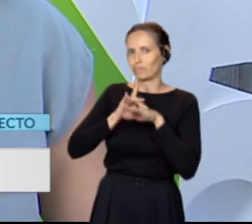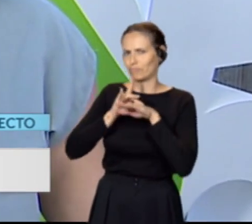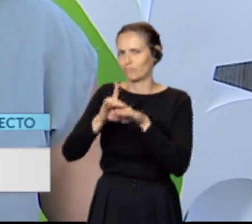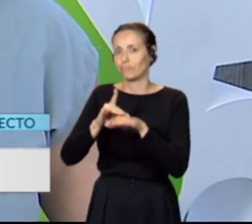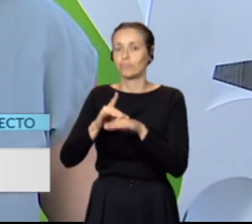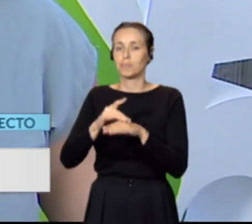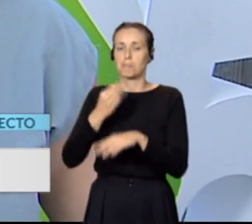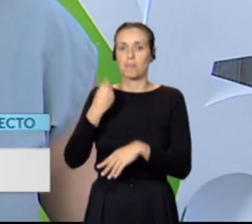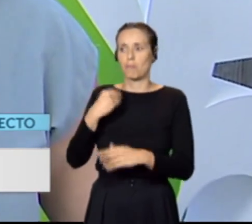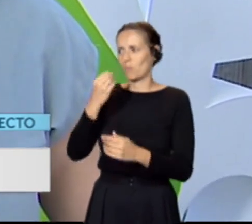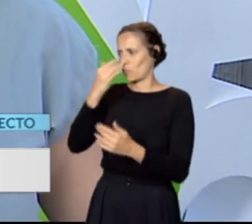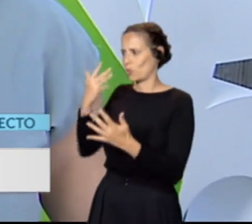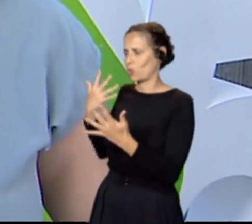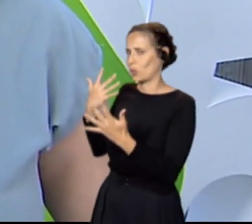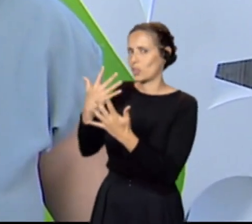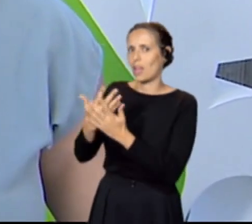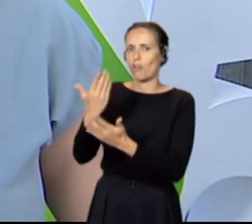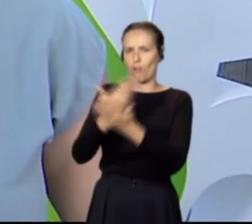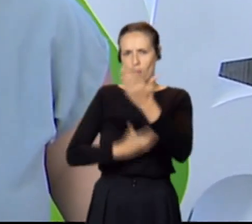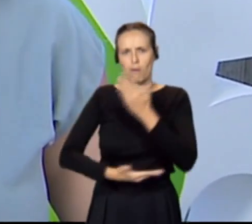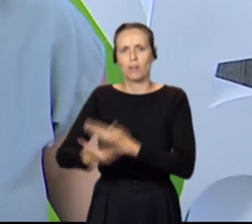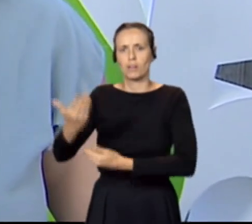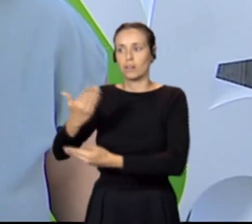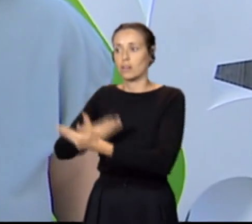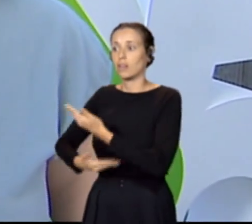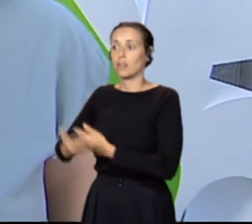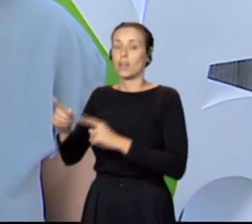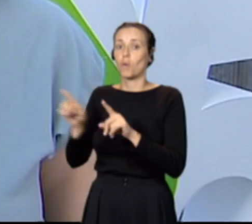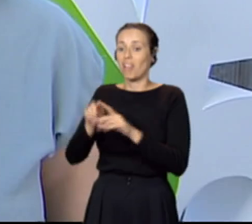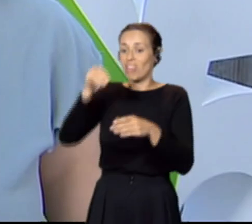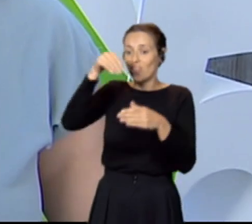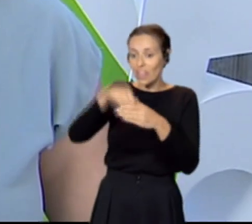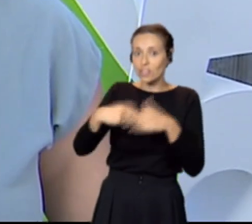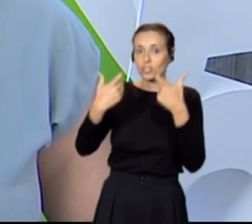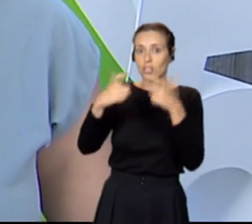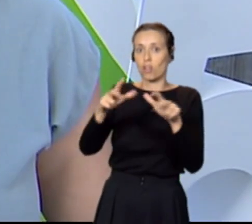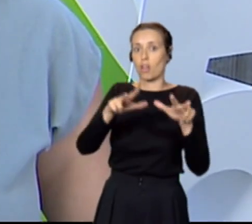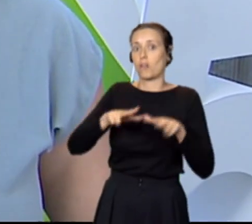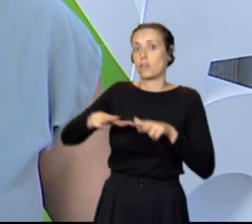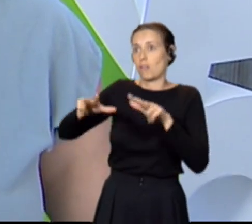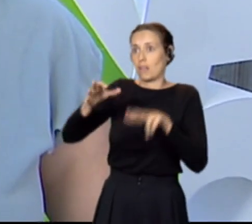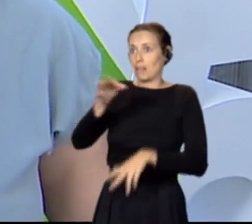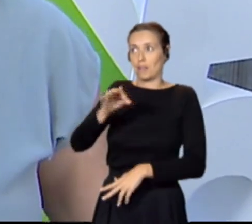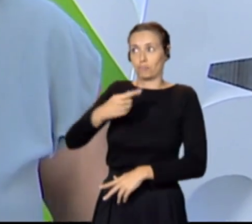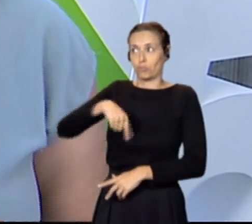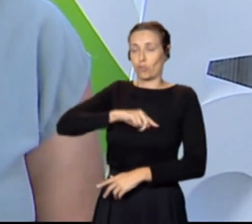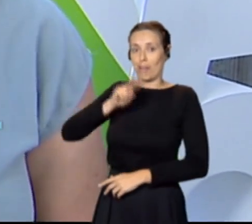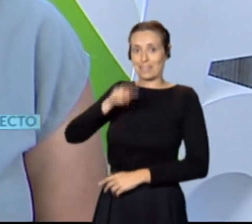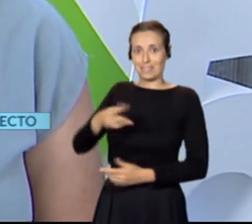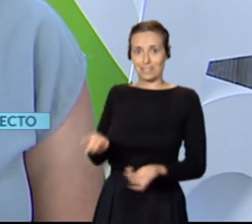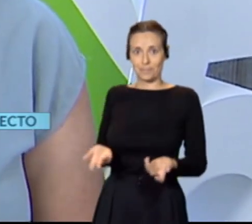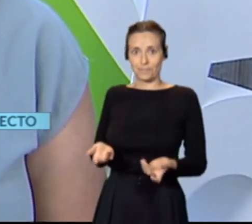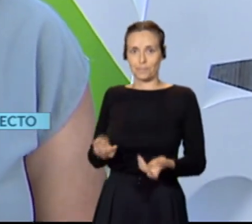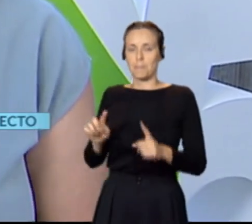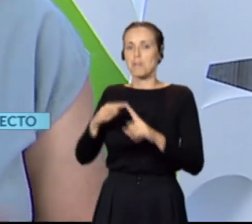ha sido durante todos estos años no de colaboración como parte del sector audiovisual de de las Islas que somos eh con la importancia que